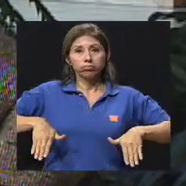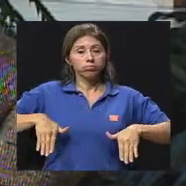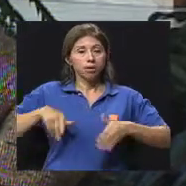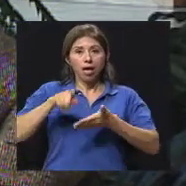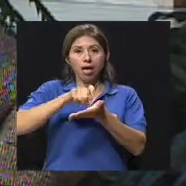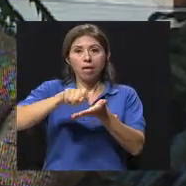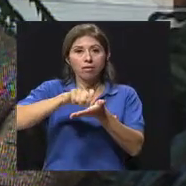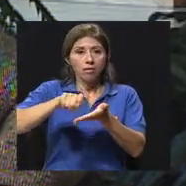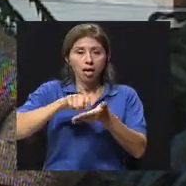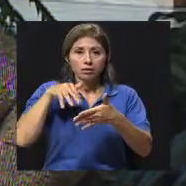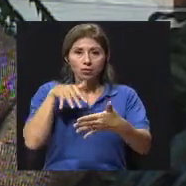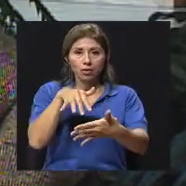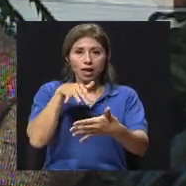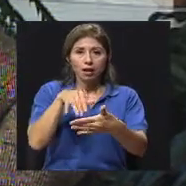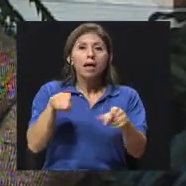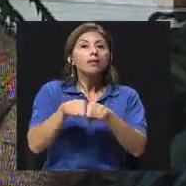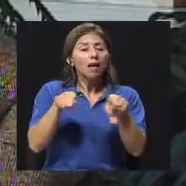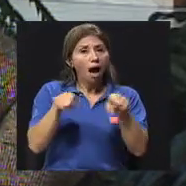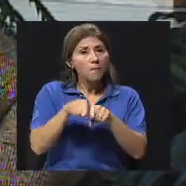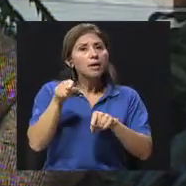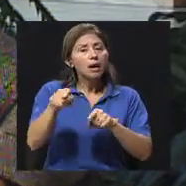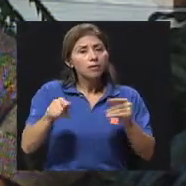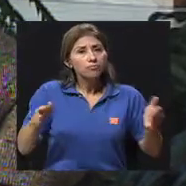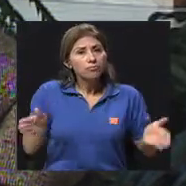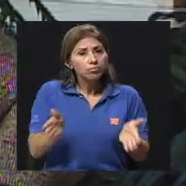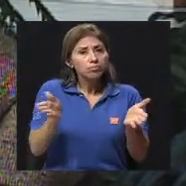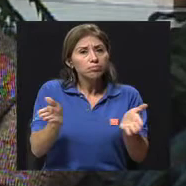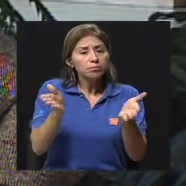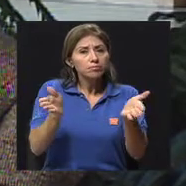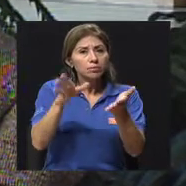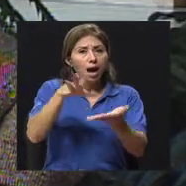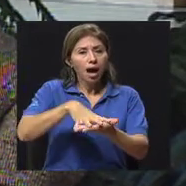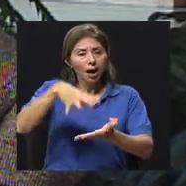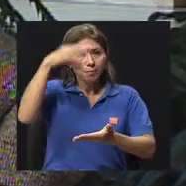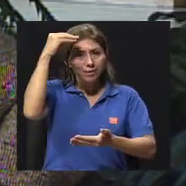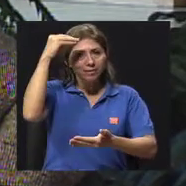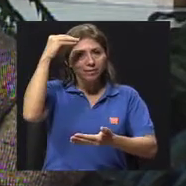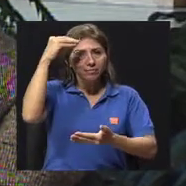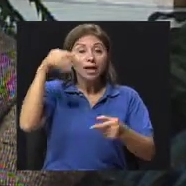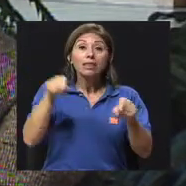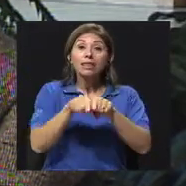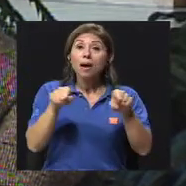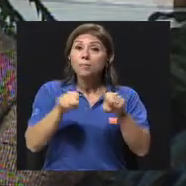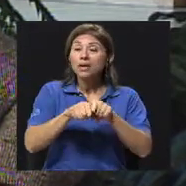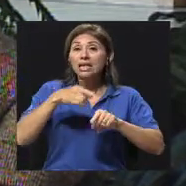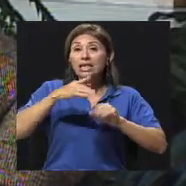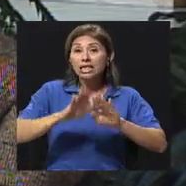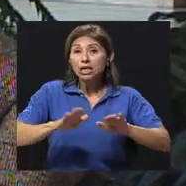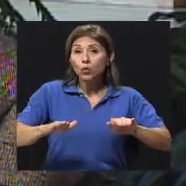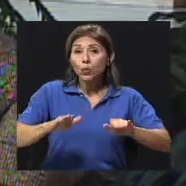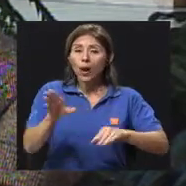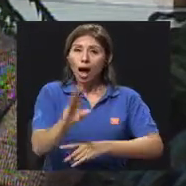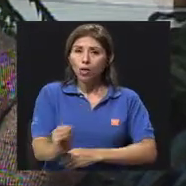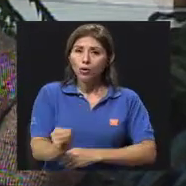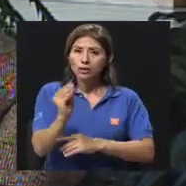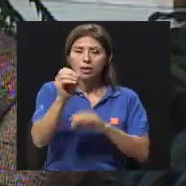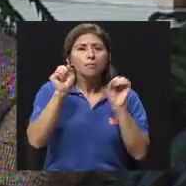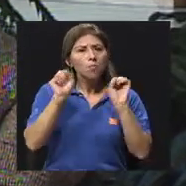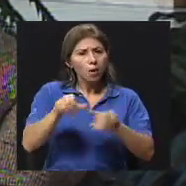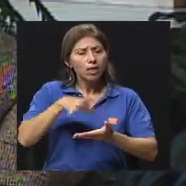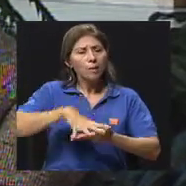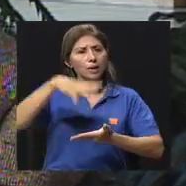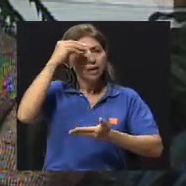la escuela, también tiene la parte de la estimulación y aprende ahí. El niño también, el adolescente, puede aprender y puede